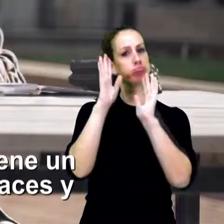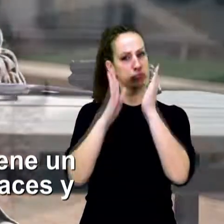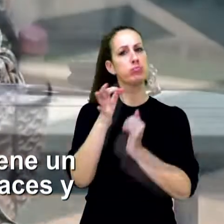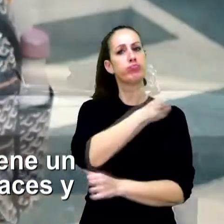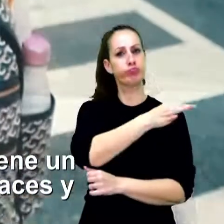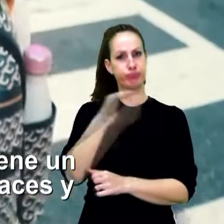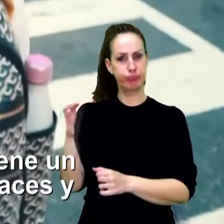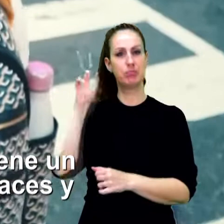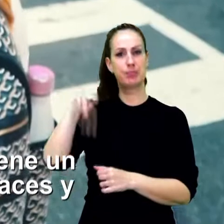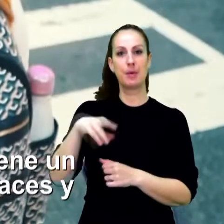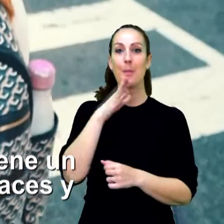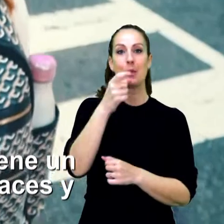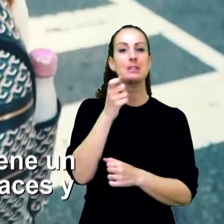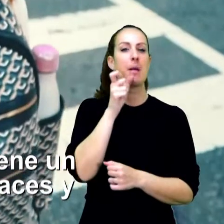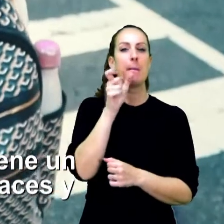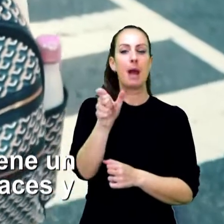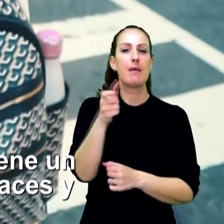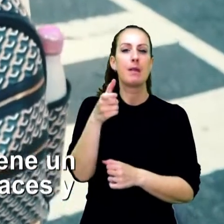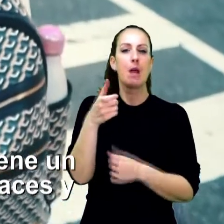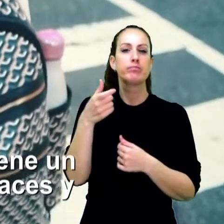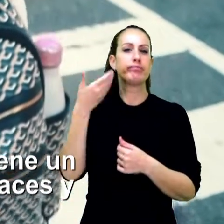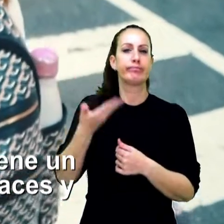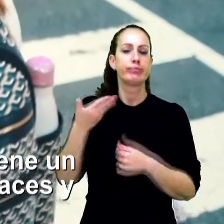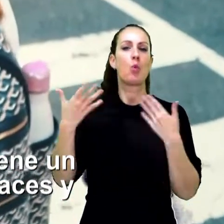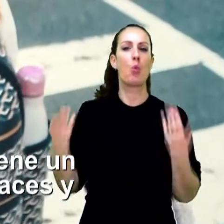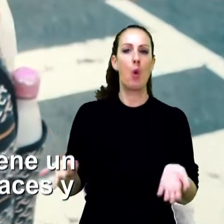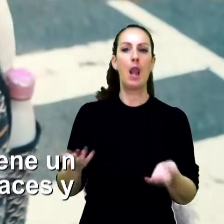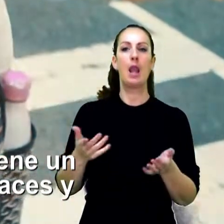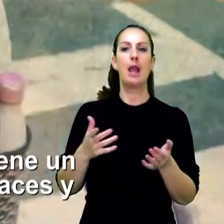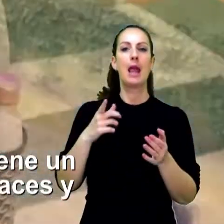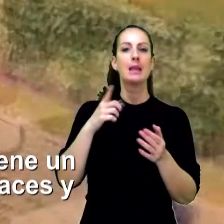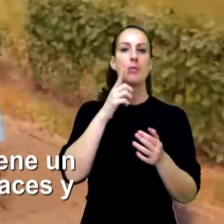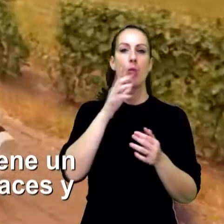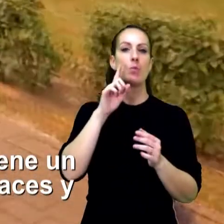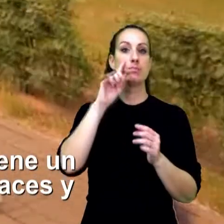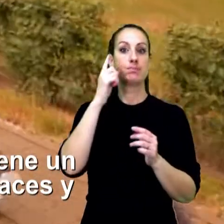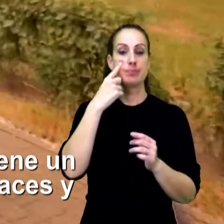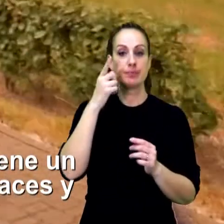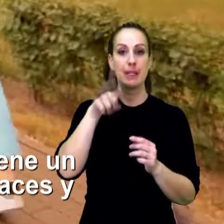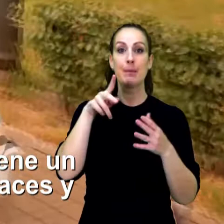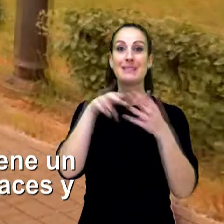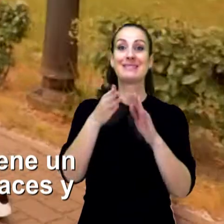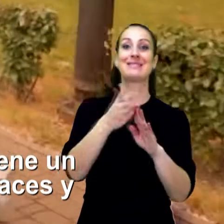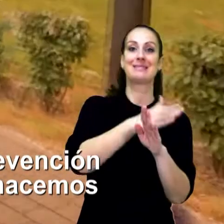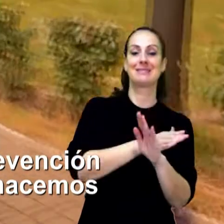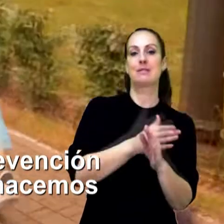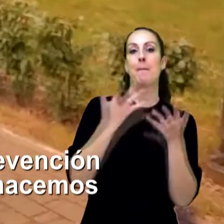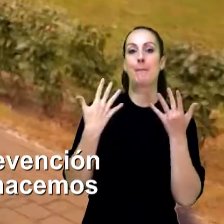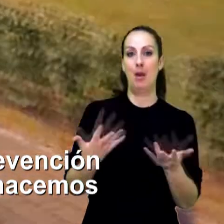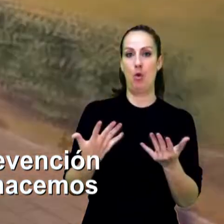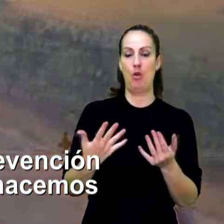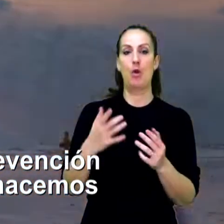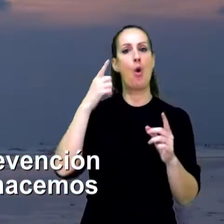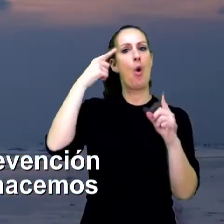decir, que todo cambio en salud mental tiene un tratamiento, y esos tratamientos son eficaces